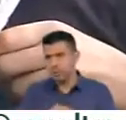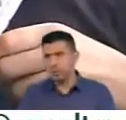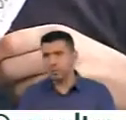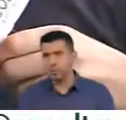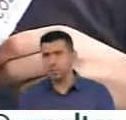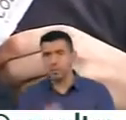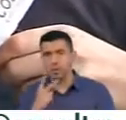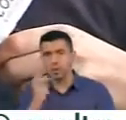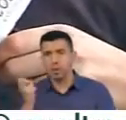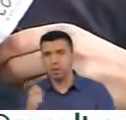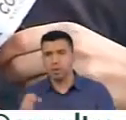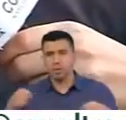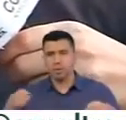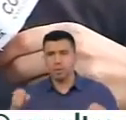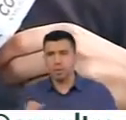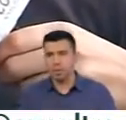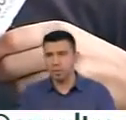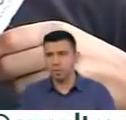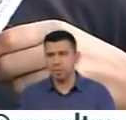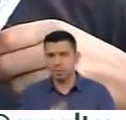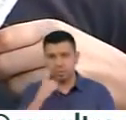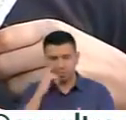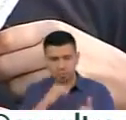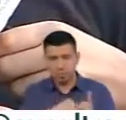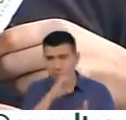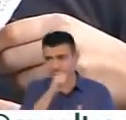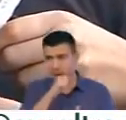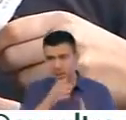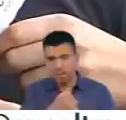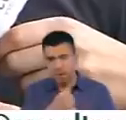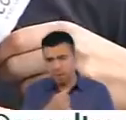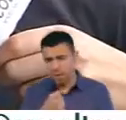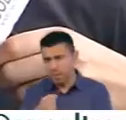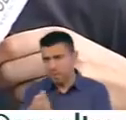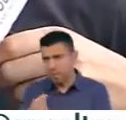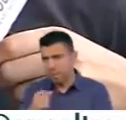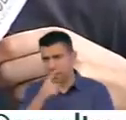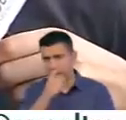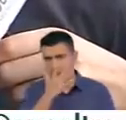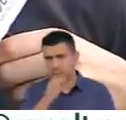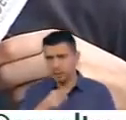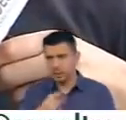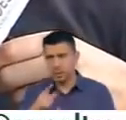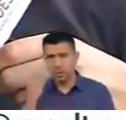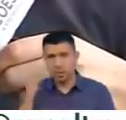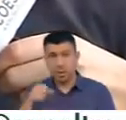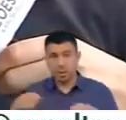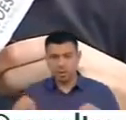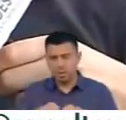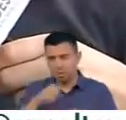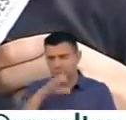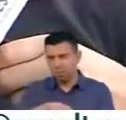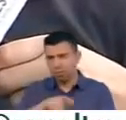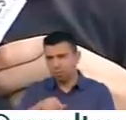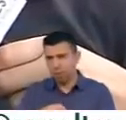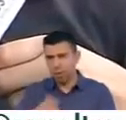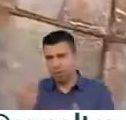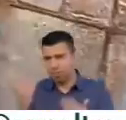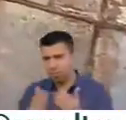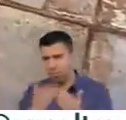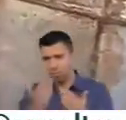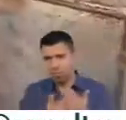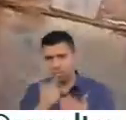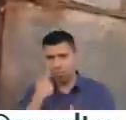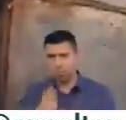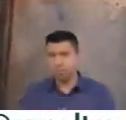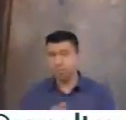Identificado 200 motos, hemos identificado 150 personas, hemos inmovilizado 30 motocicletas también por diferentes motivos y razones.